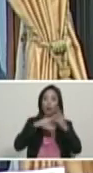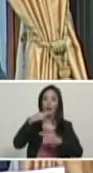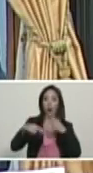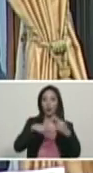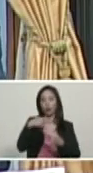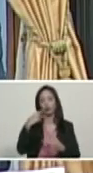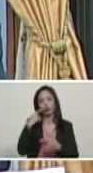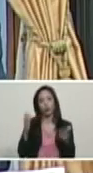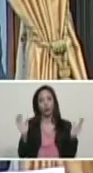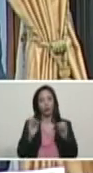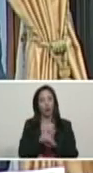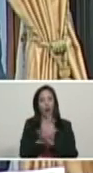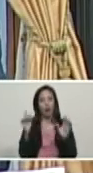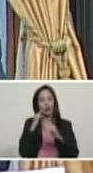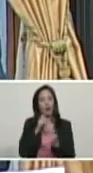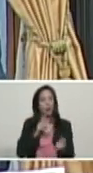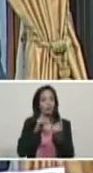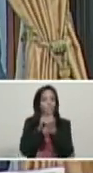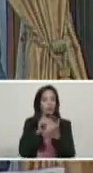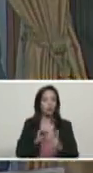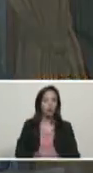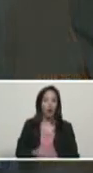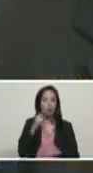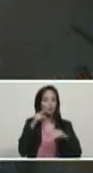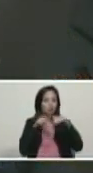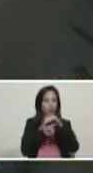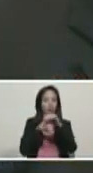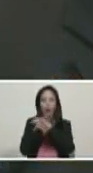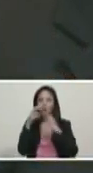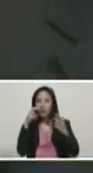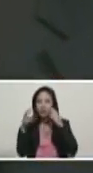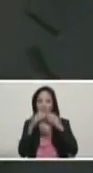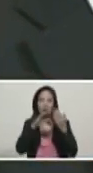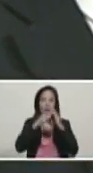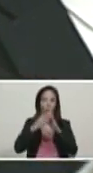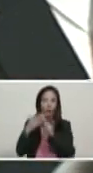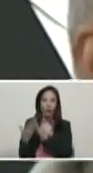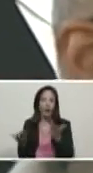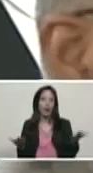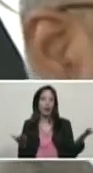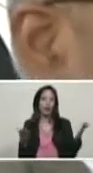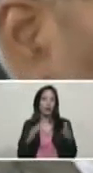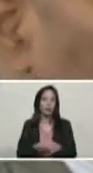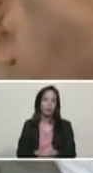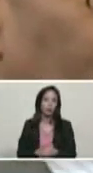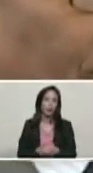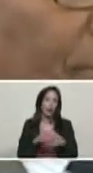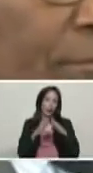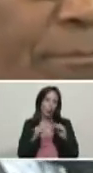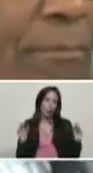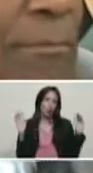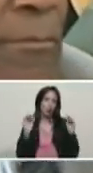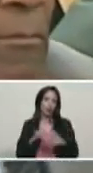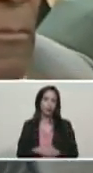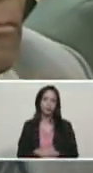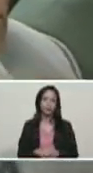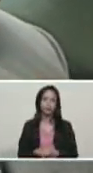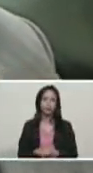con belleza, Aristóbulo. Visitar los CLAP, los consejos comunales, las comunas, alimentar,